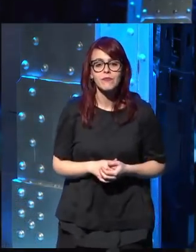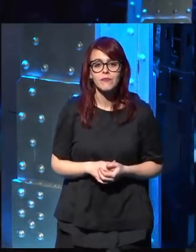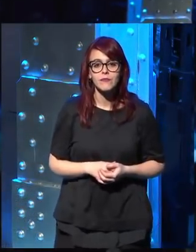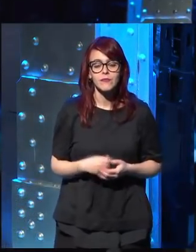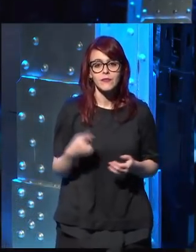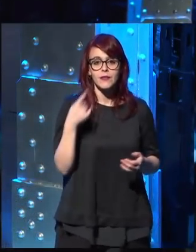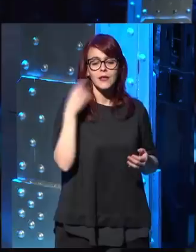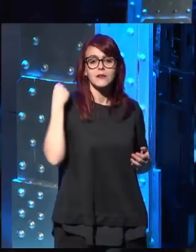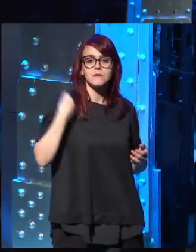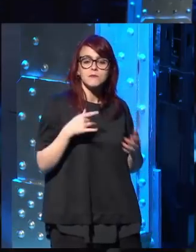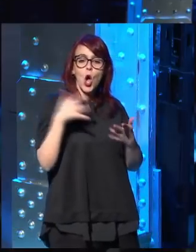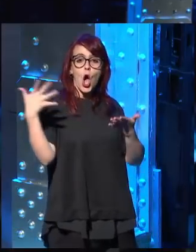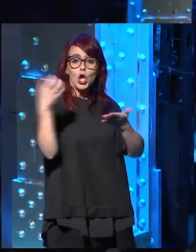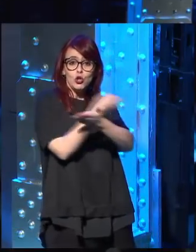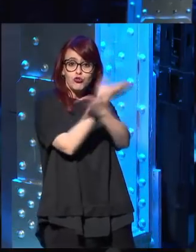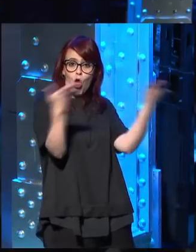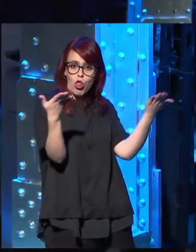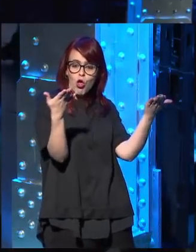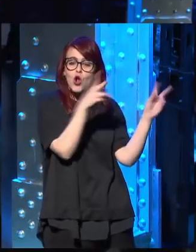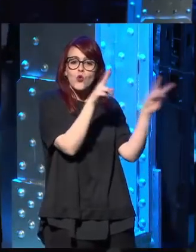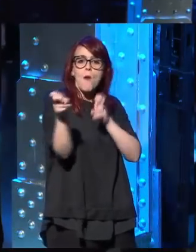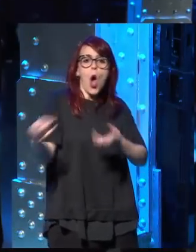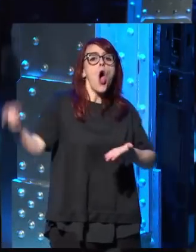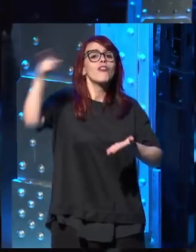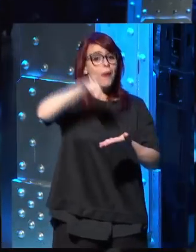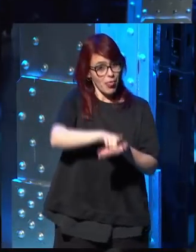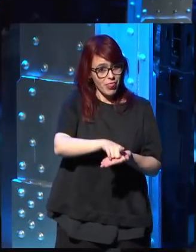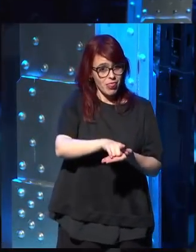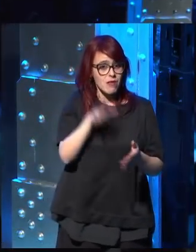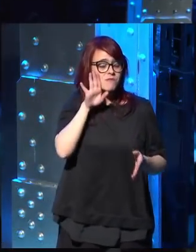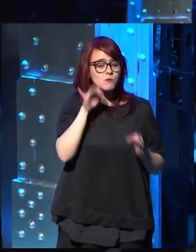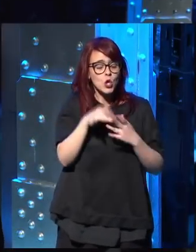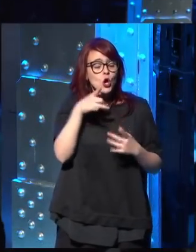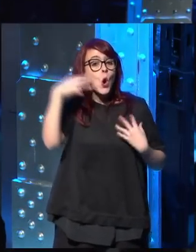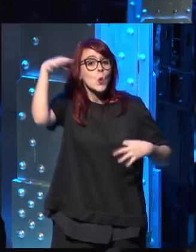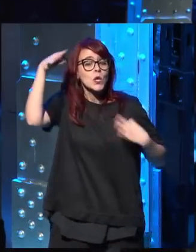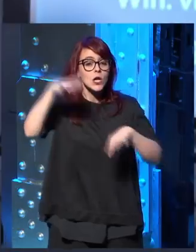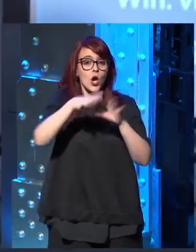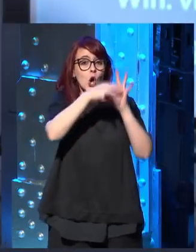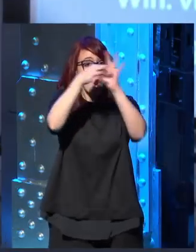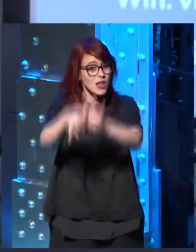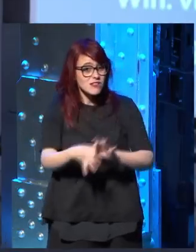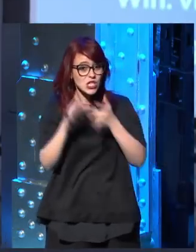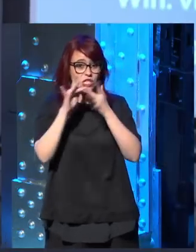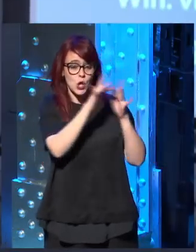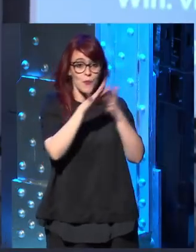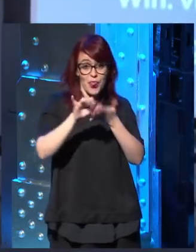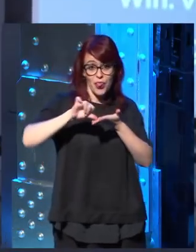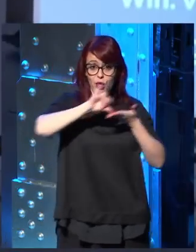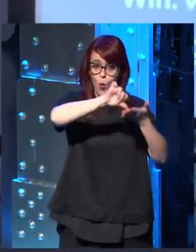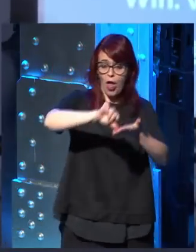Everything all is new again. En esa época yo ya había aceptado que mis únicas conexiones significativas en la